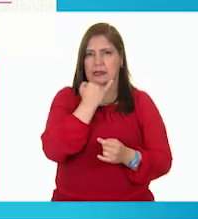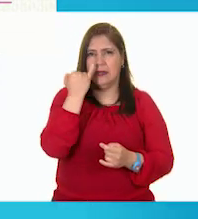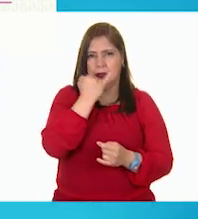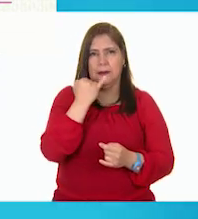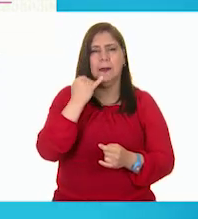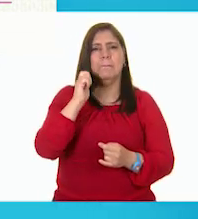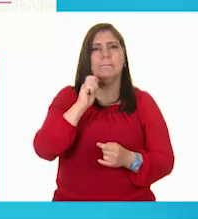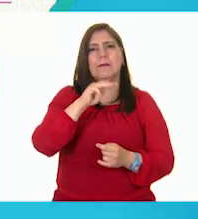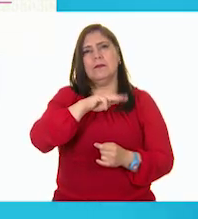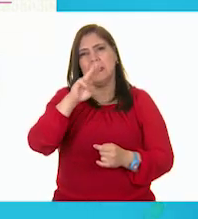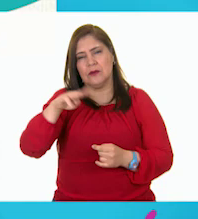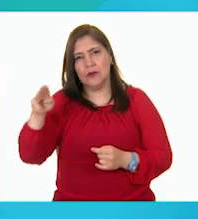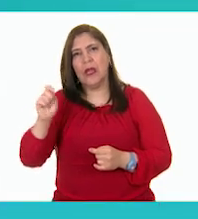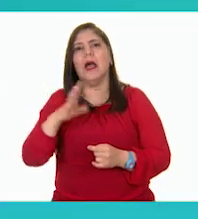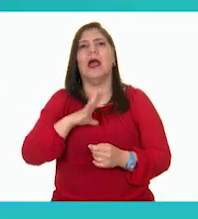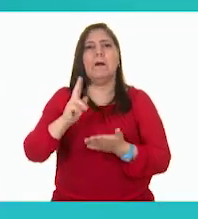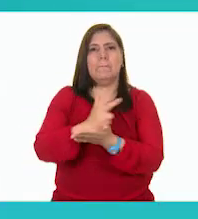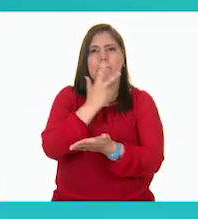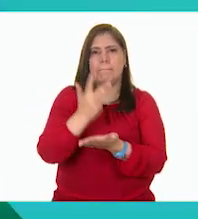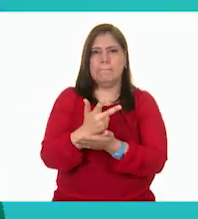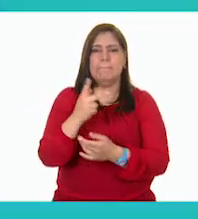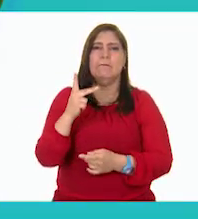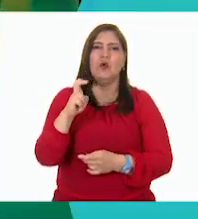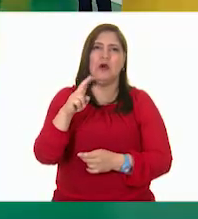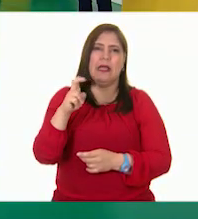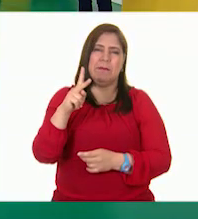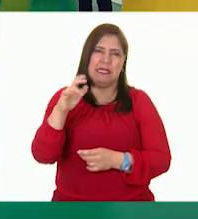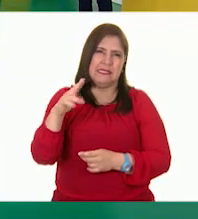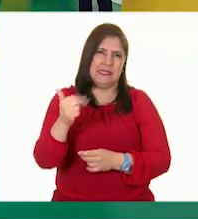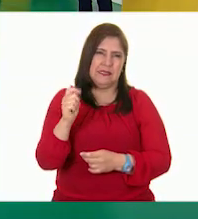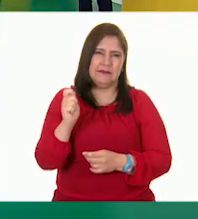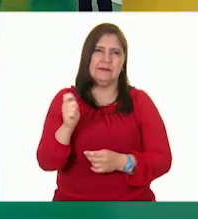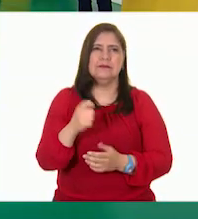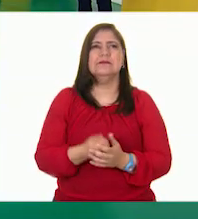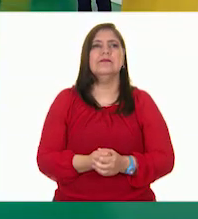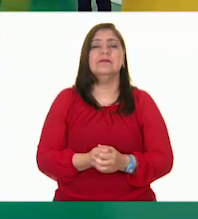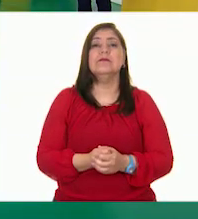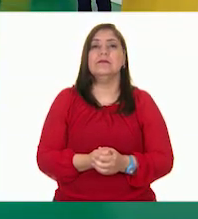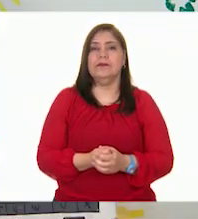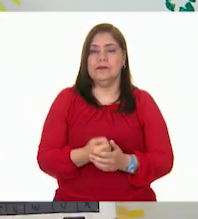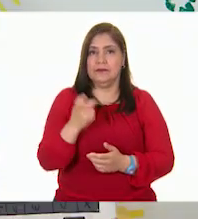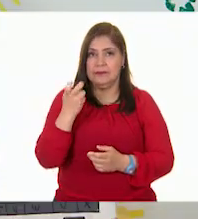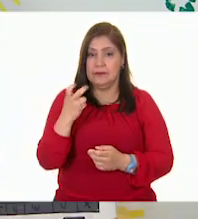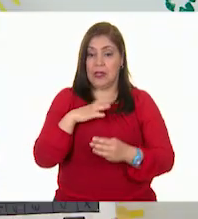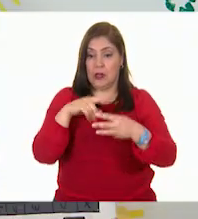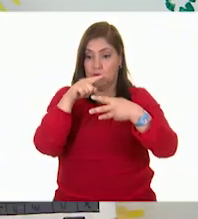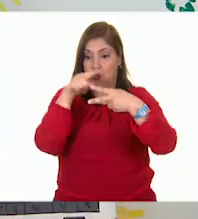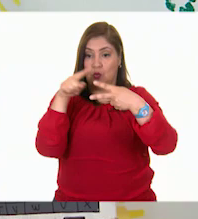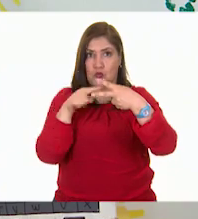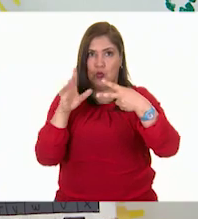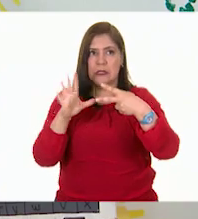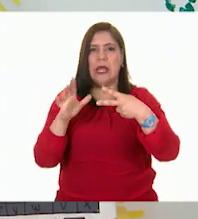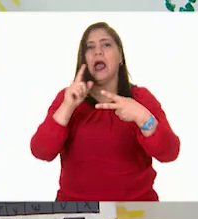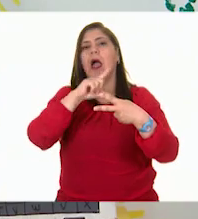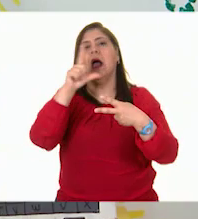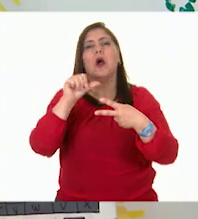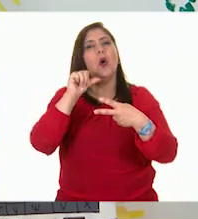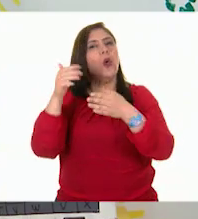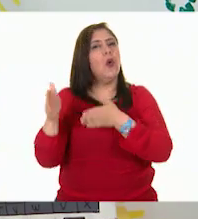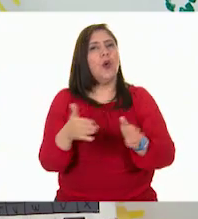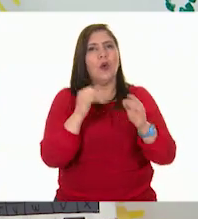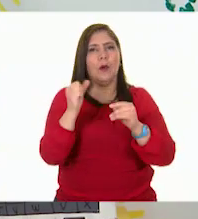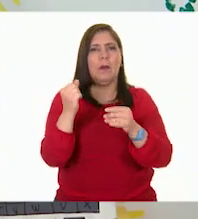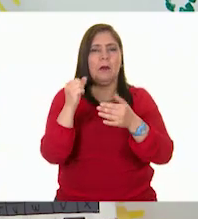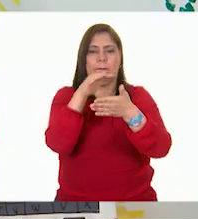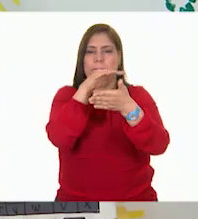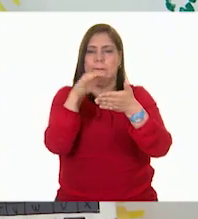purépecha. Excelente. Ahora vamos a analizar otro texto informativo que está aquí y la lectura